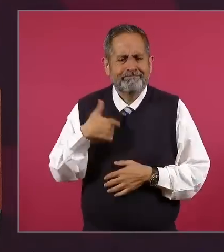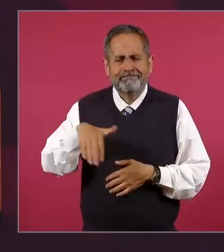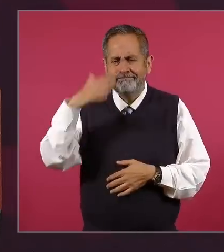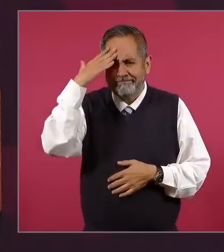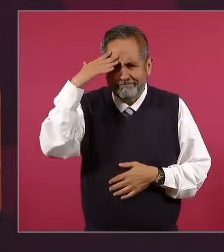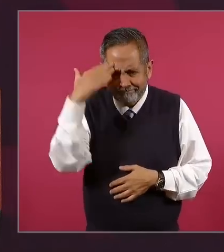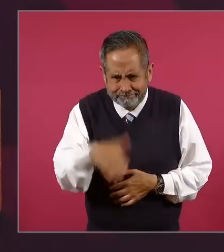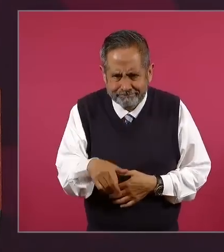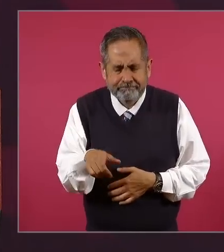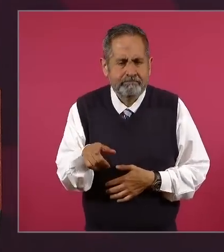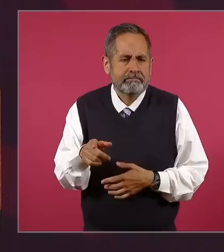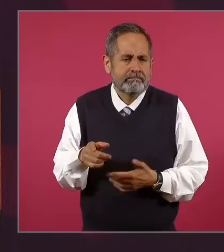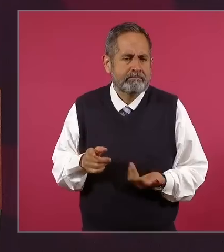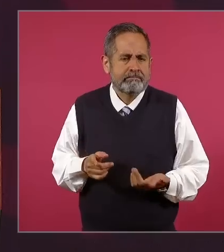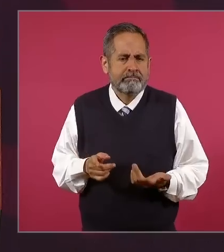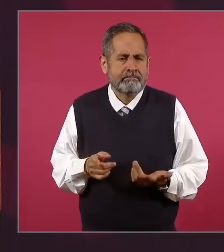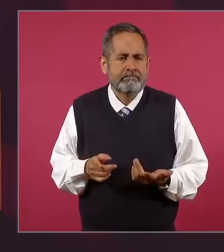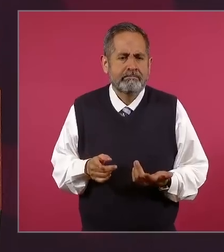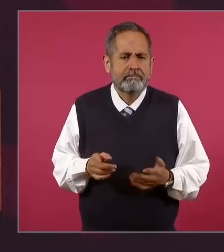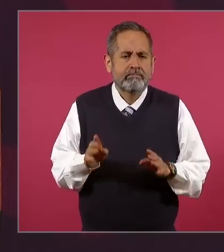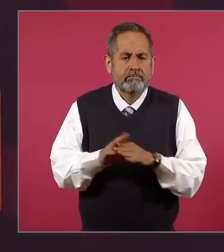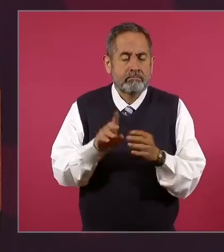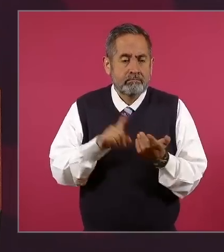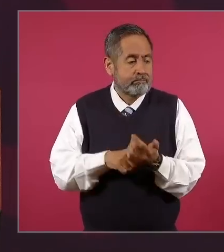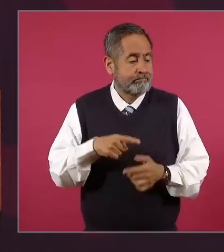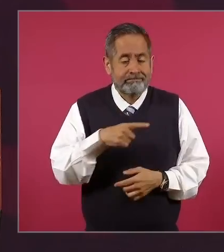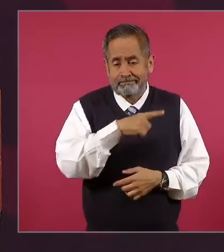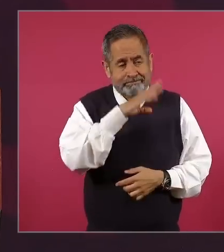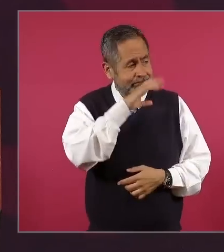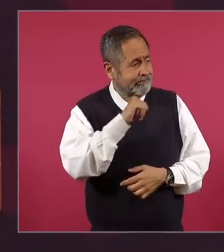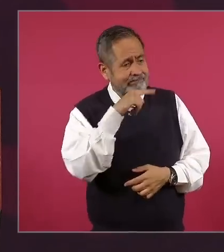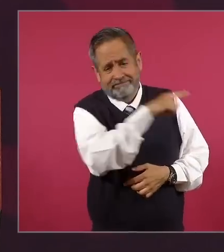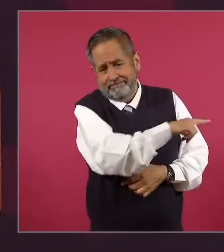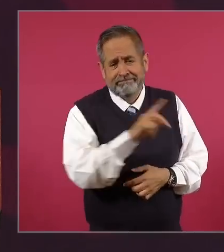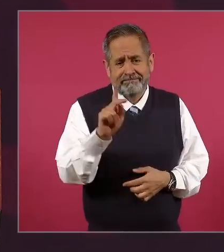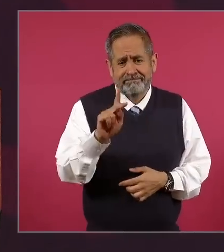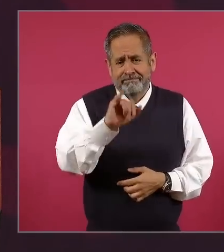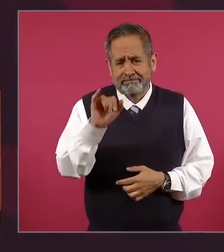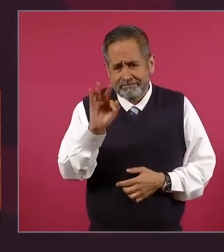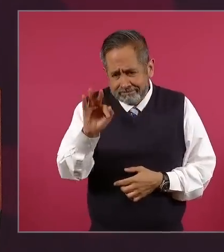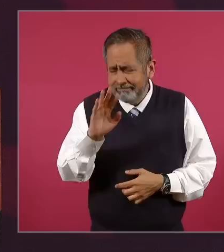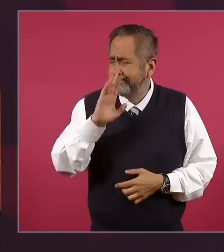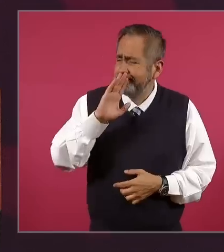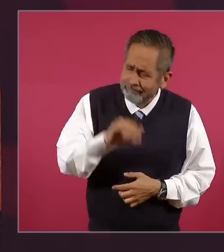perfectamente de que está mal el Poder Judicial.